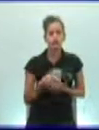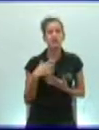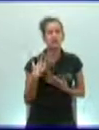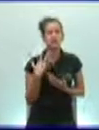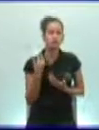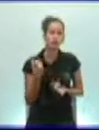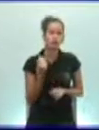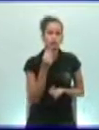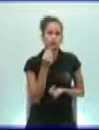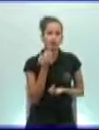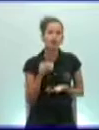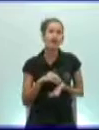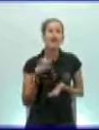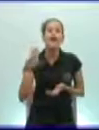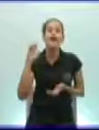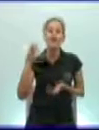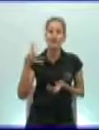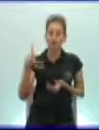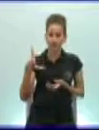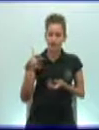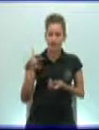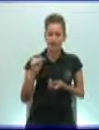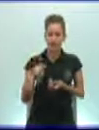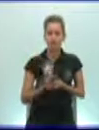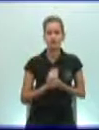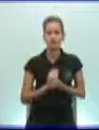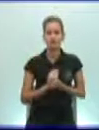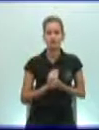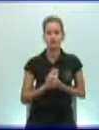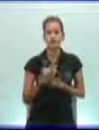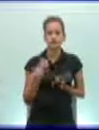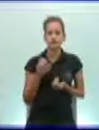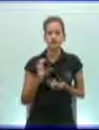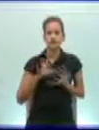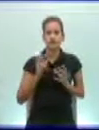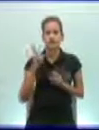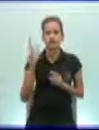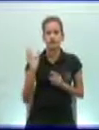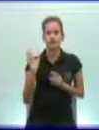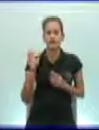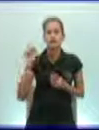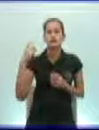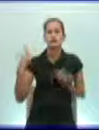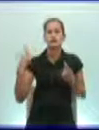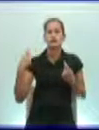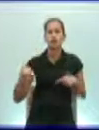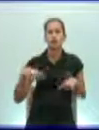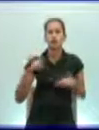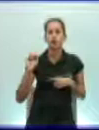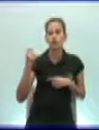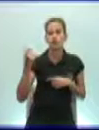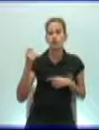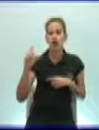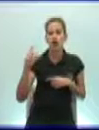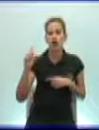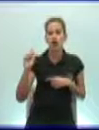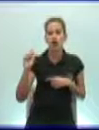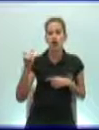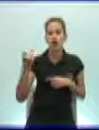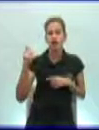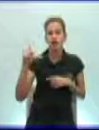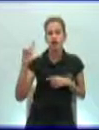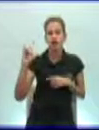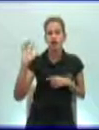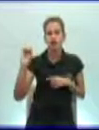del predicado? Salió muy bien la forma verbal, que concuerdan en tercera persona del número